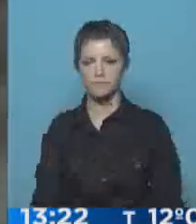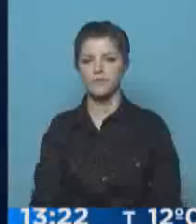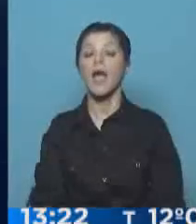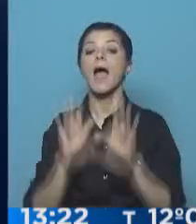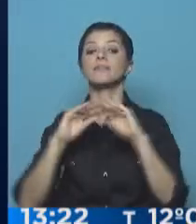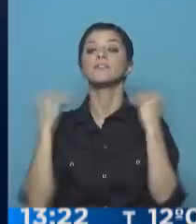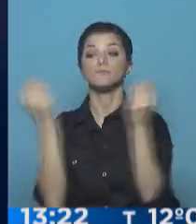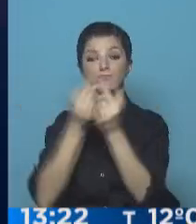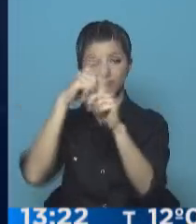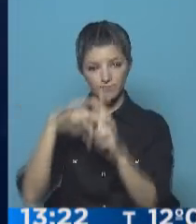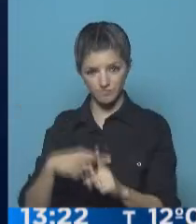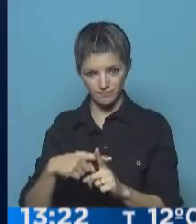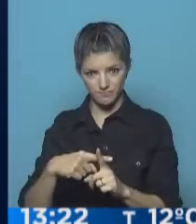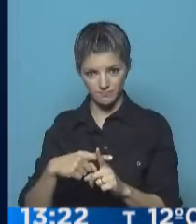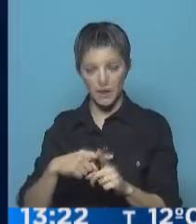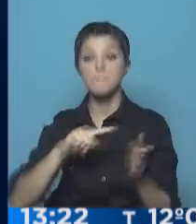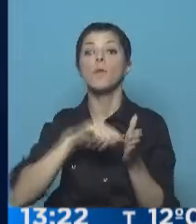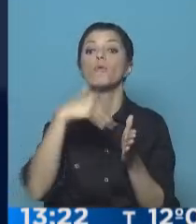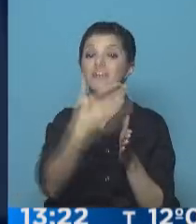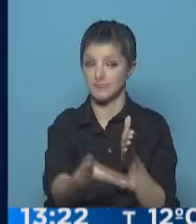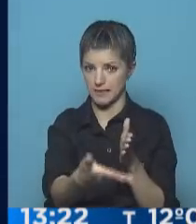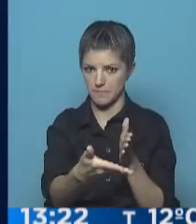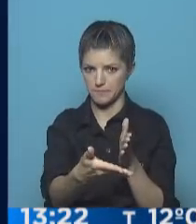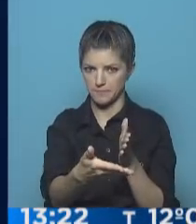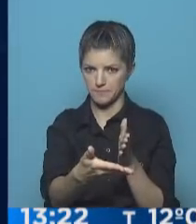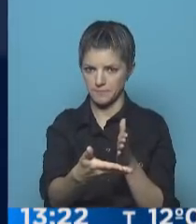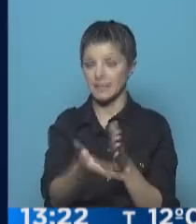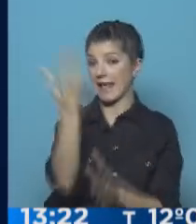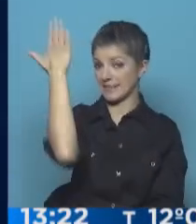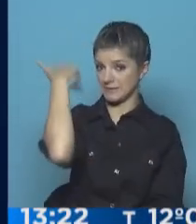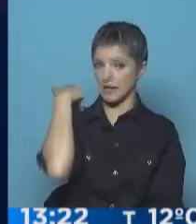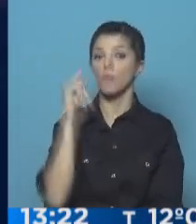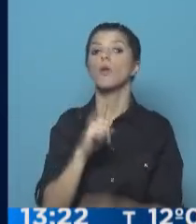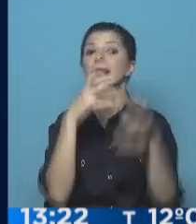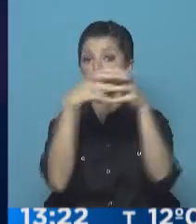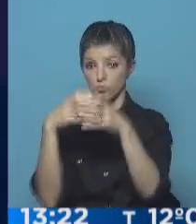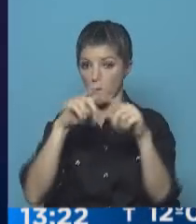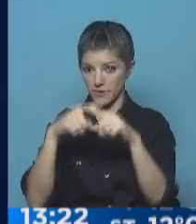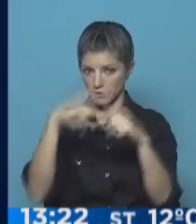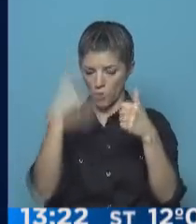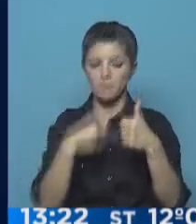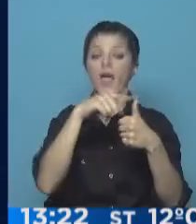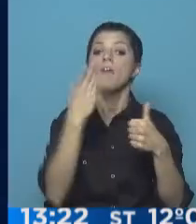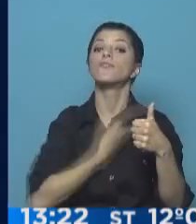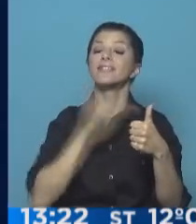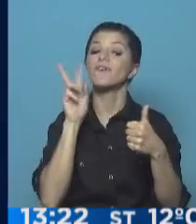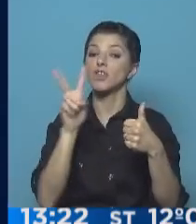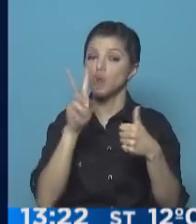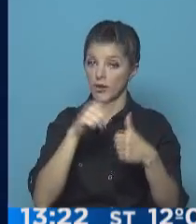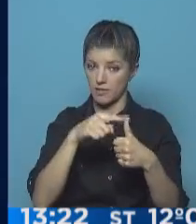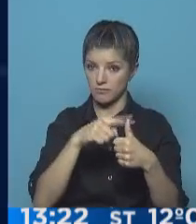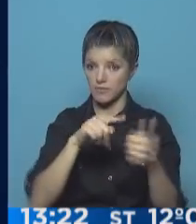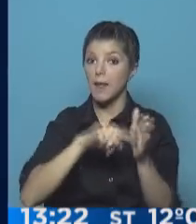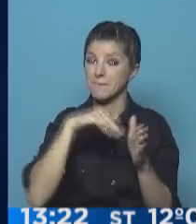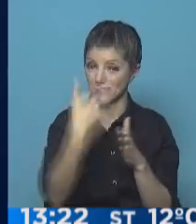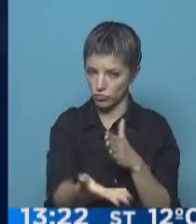resultados provisorios en la provincia de Buenos Aires, las primarias de ayer y por espacio. El Frente para la Victoria en la provincia de Buenos Aires